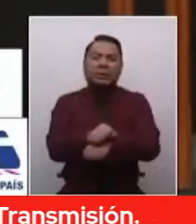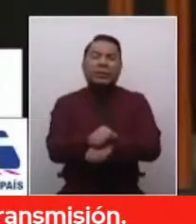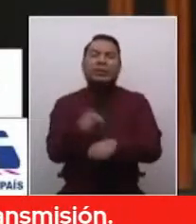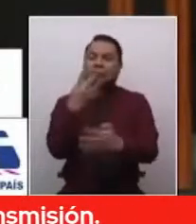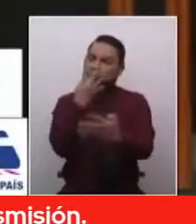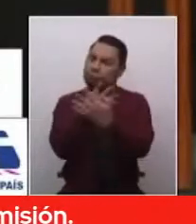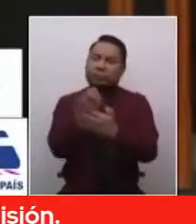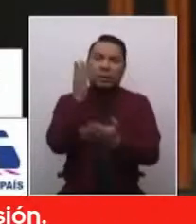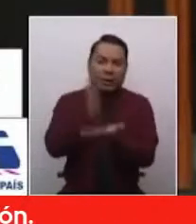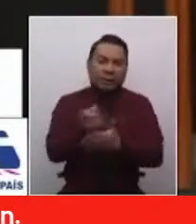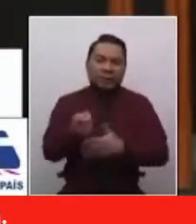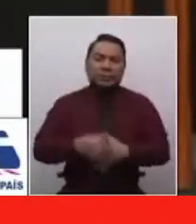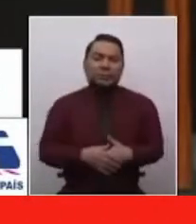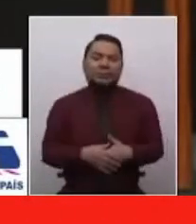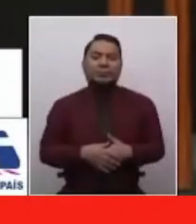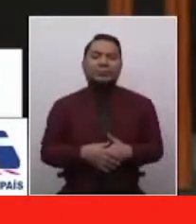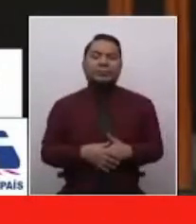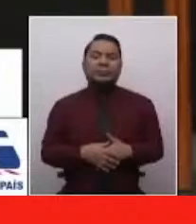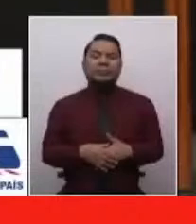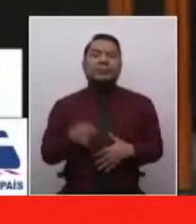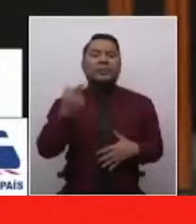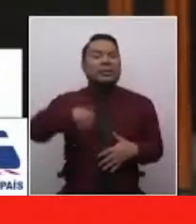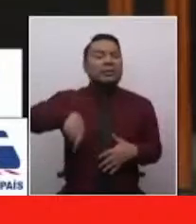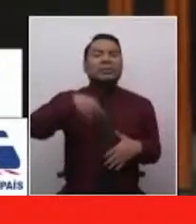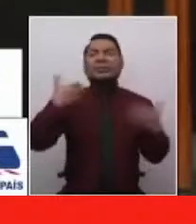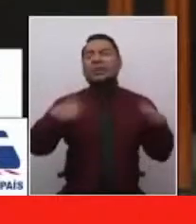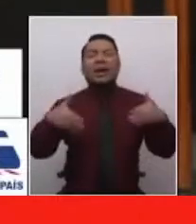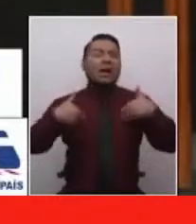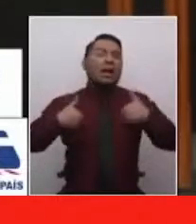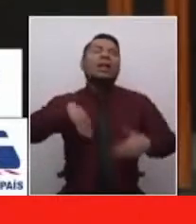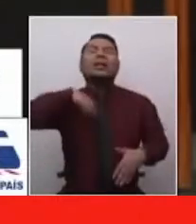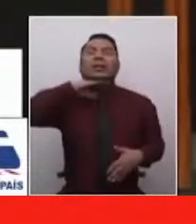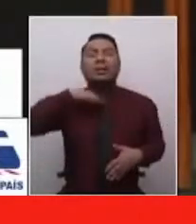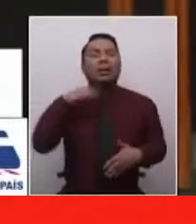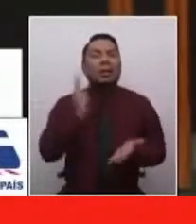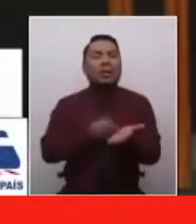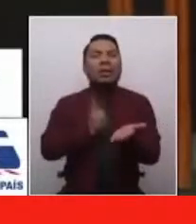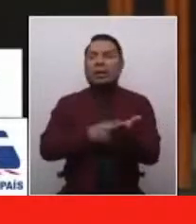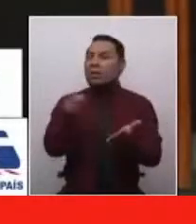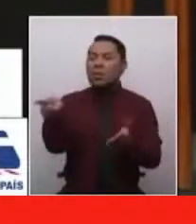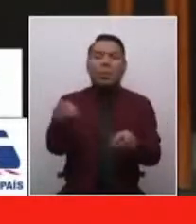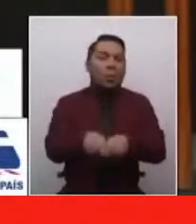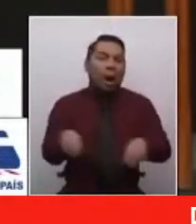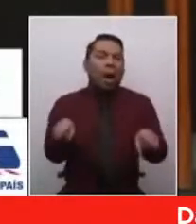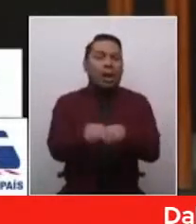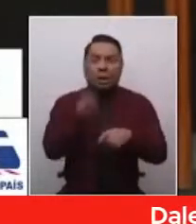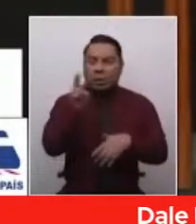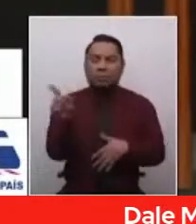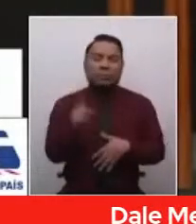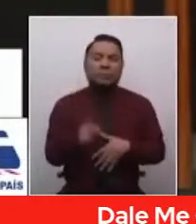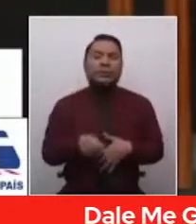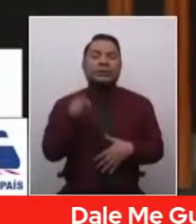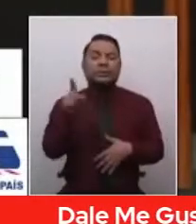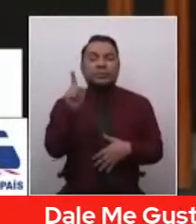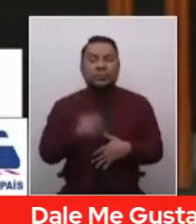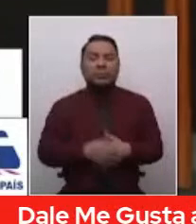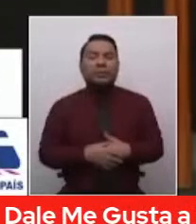privativa de la libertad. Ya estamos cansados de ver esta situación. Entonces creo que esa es